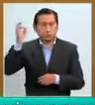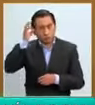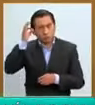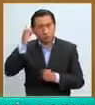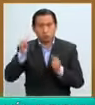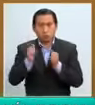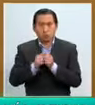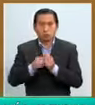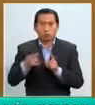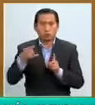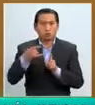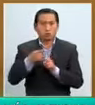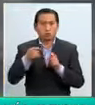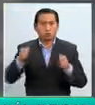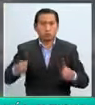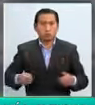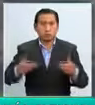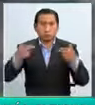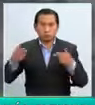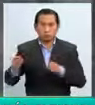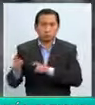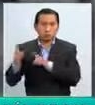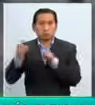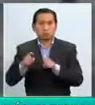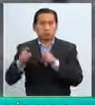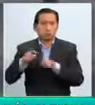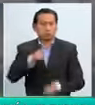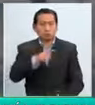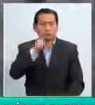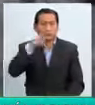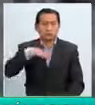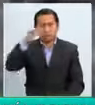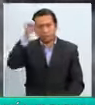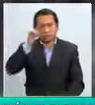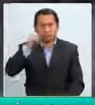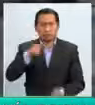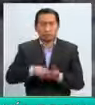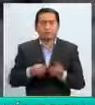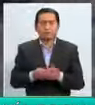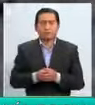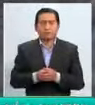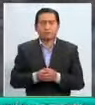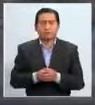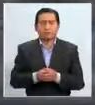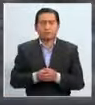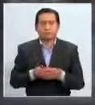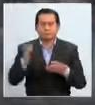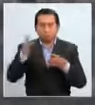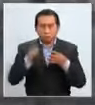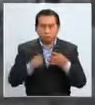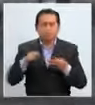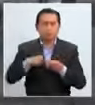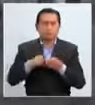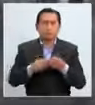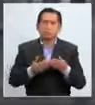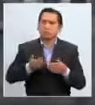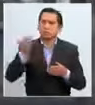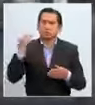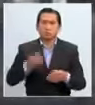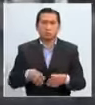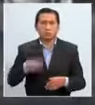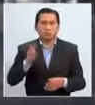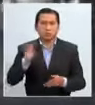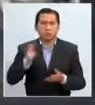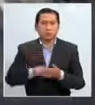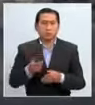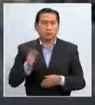del sistema vía Zoom, va a tomar la declaración de la señora Yanine Áñez sobre hechos cometidos el 2019